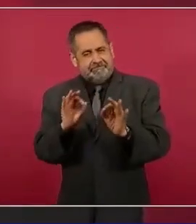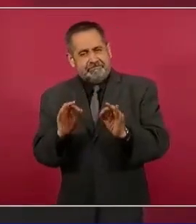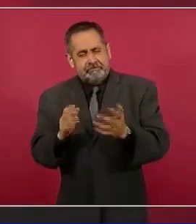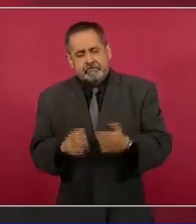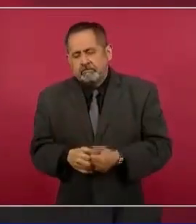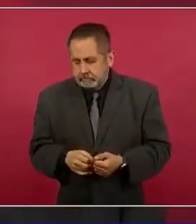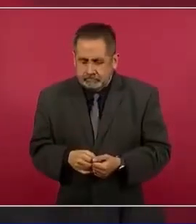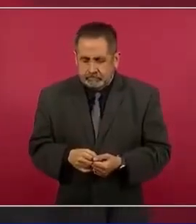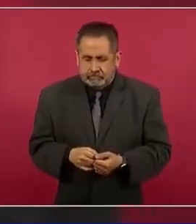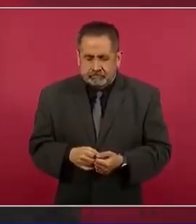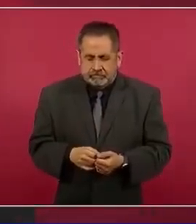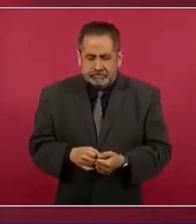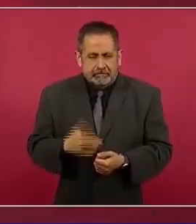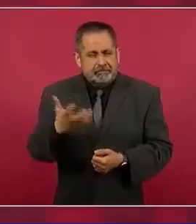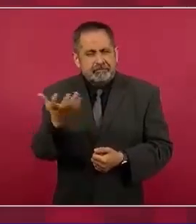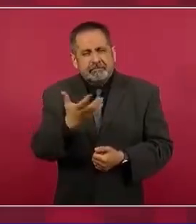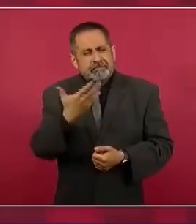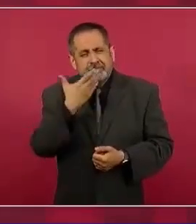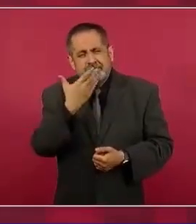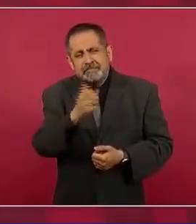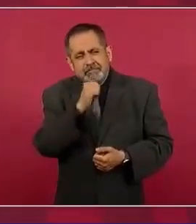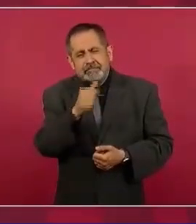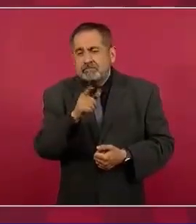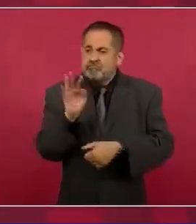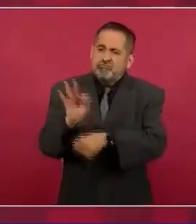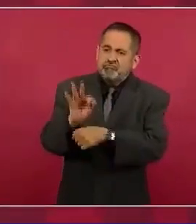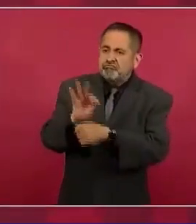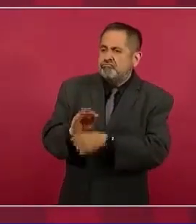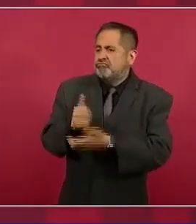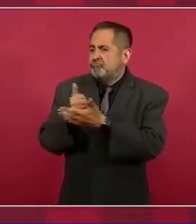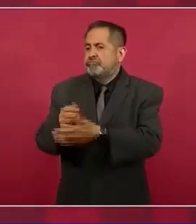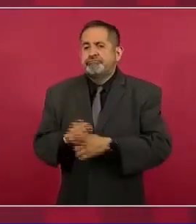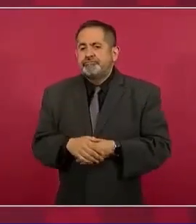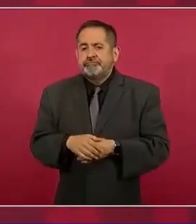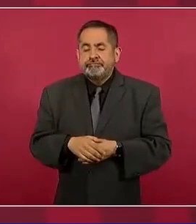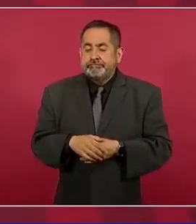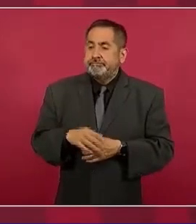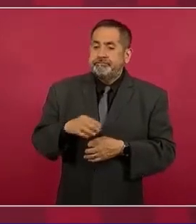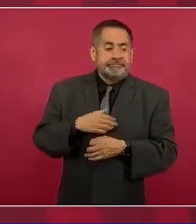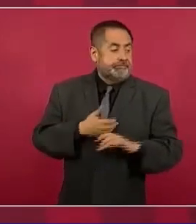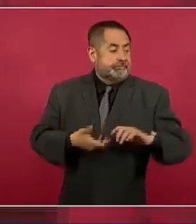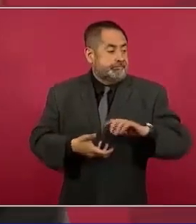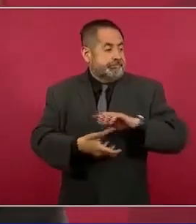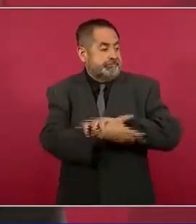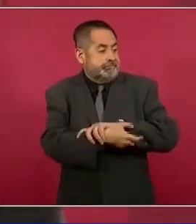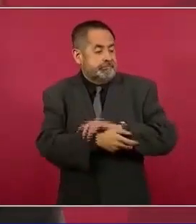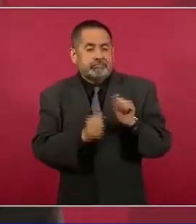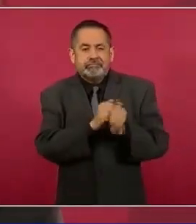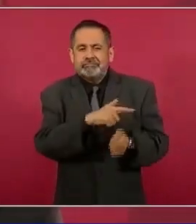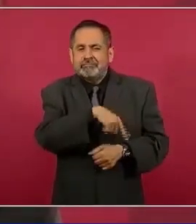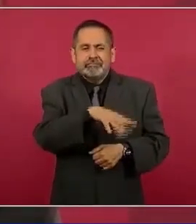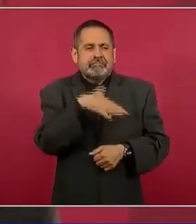además de que no hacen nada en beneficio del pueblo, de que hacen alianza con los corruptos,